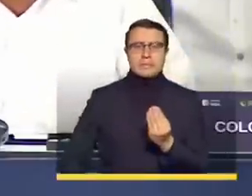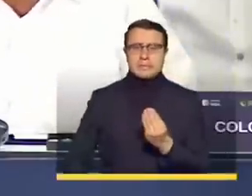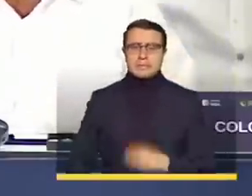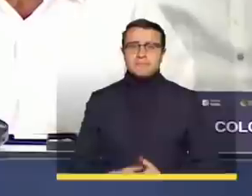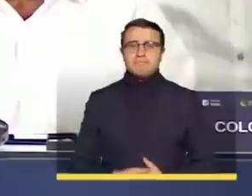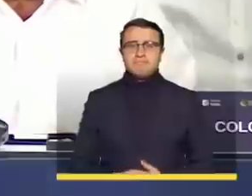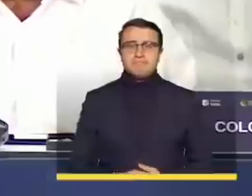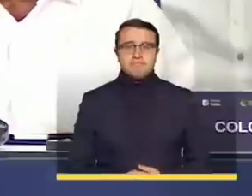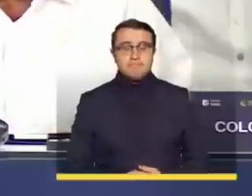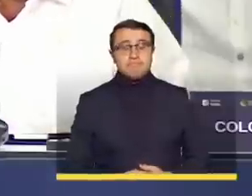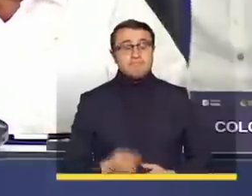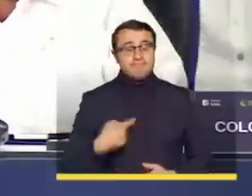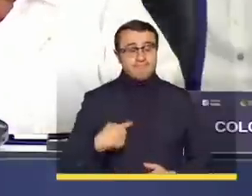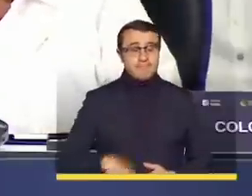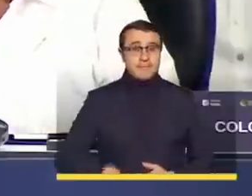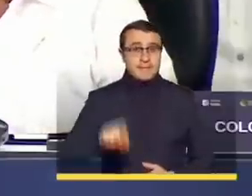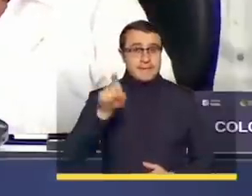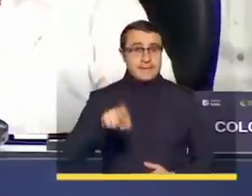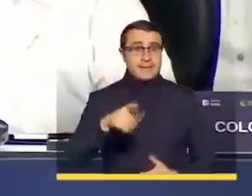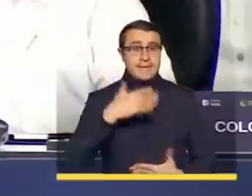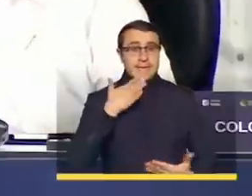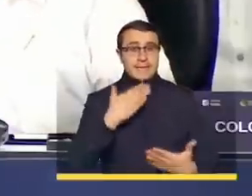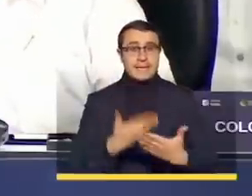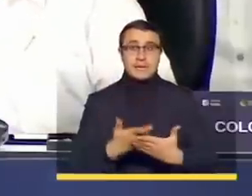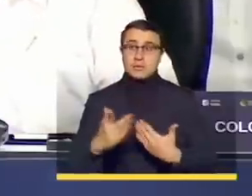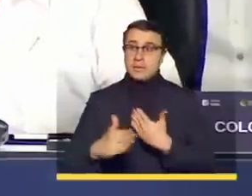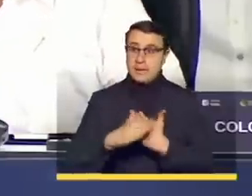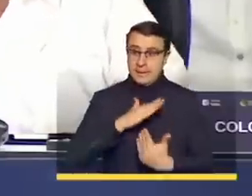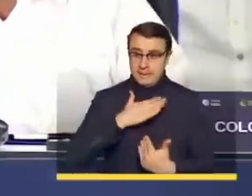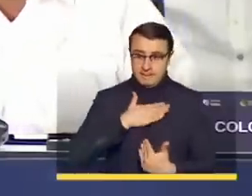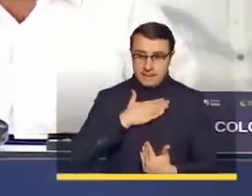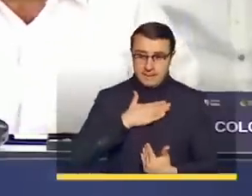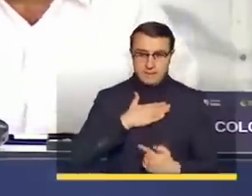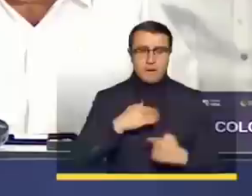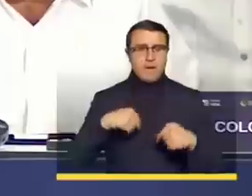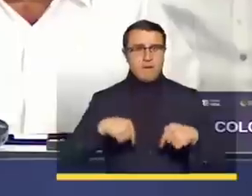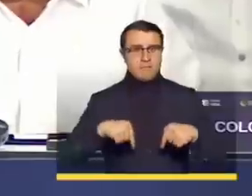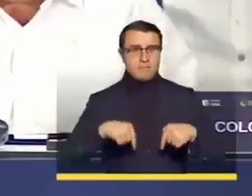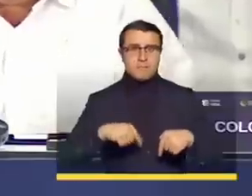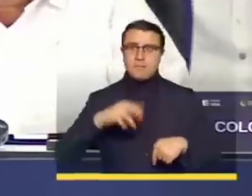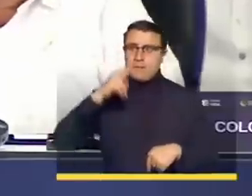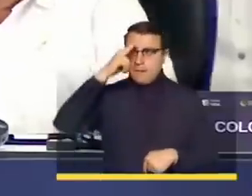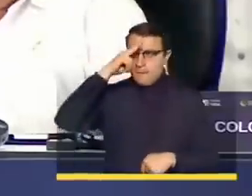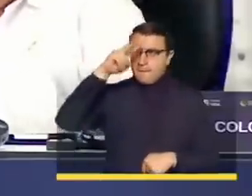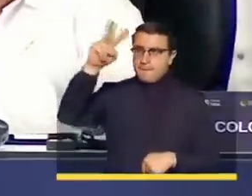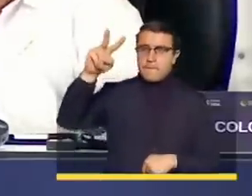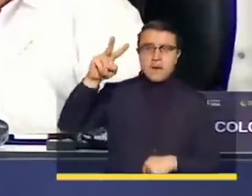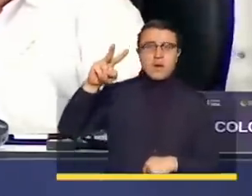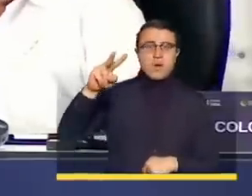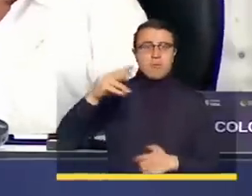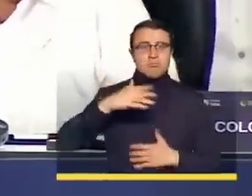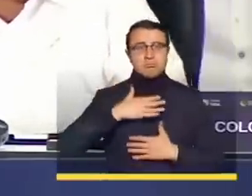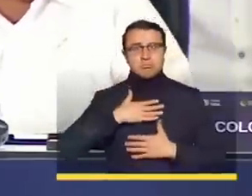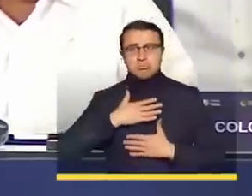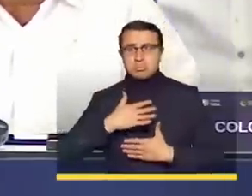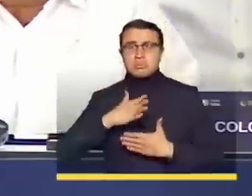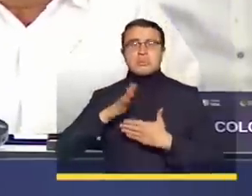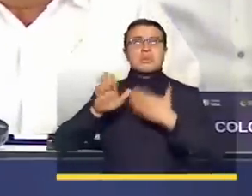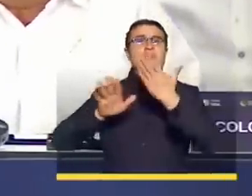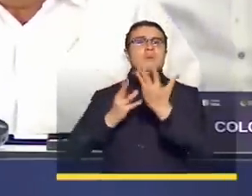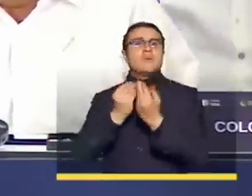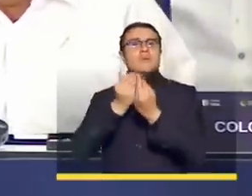Tengo que agradecerle por la hospitalidad que México va a otorgar al quinto ciclo